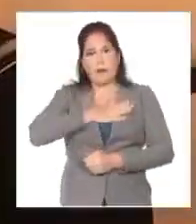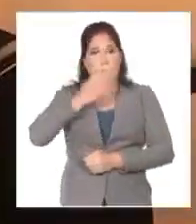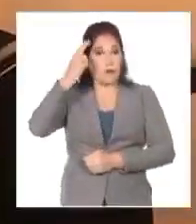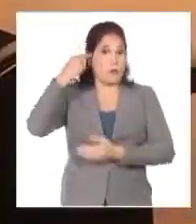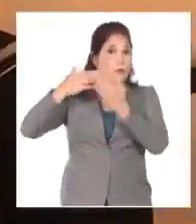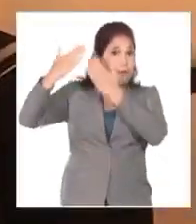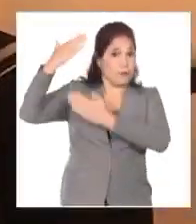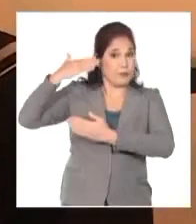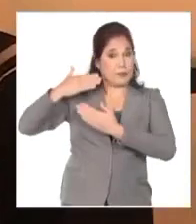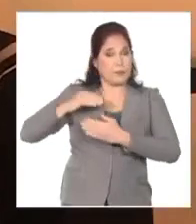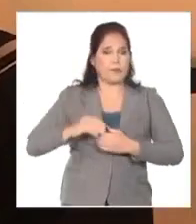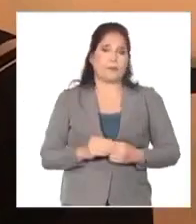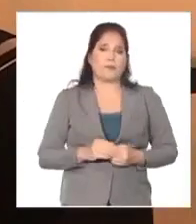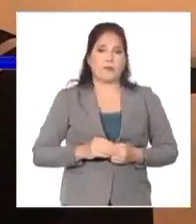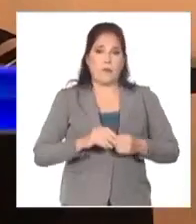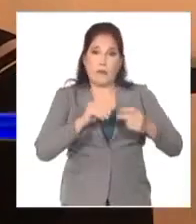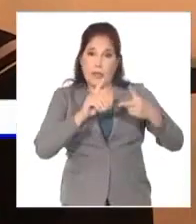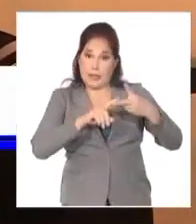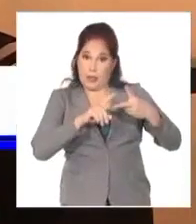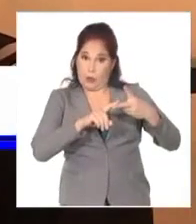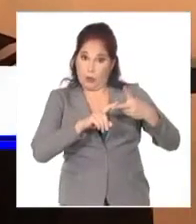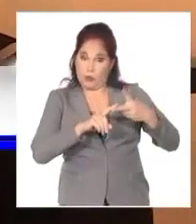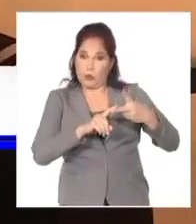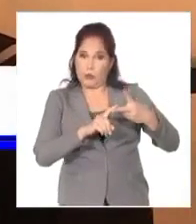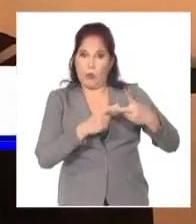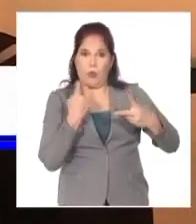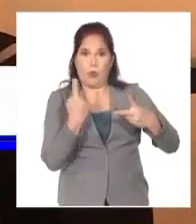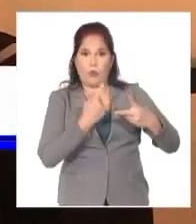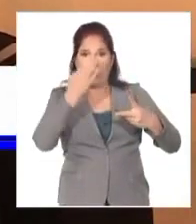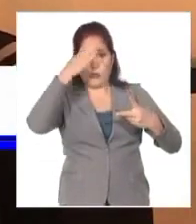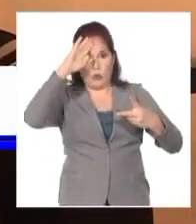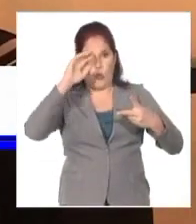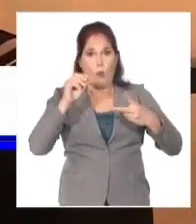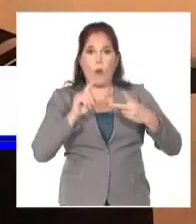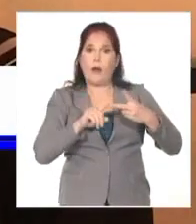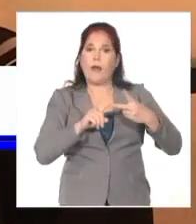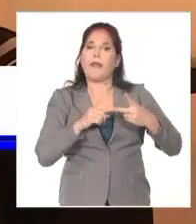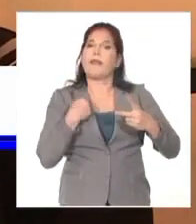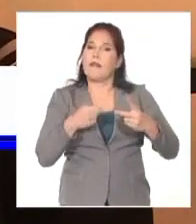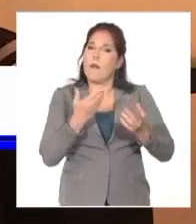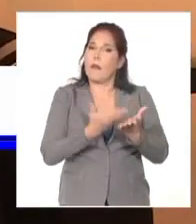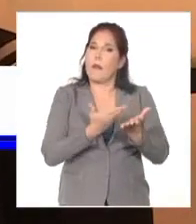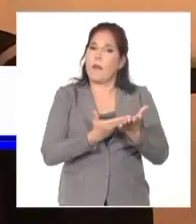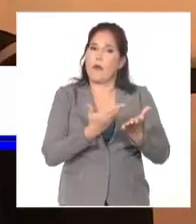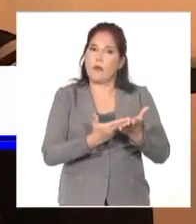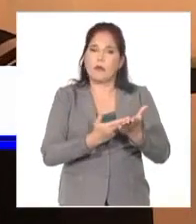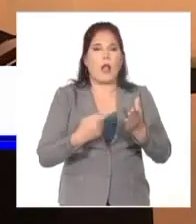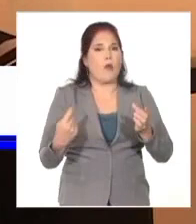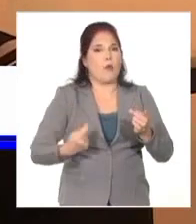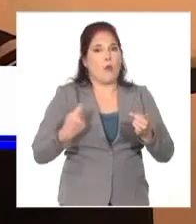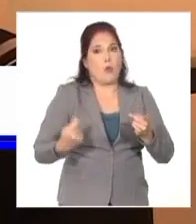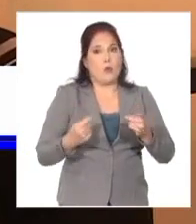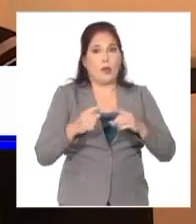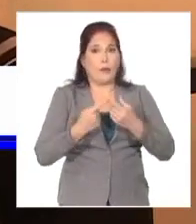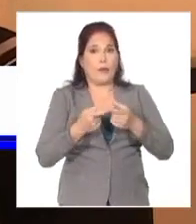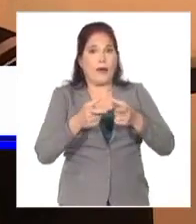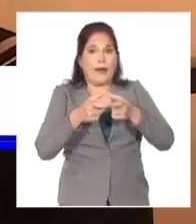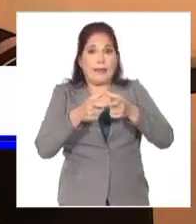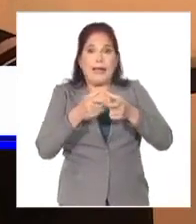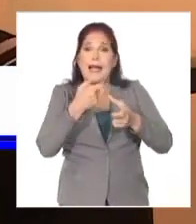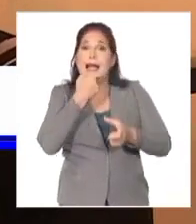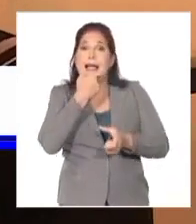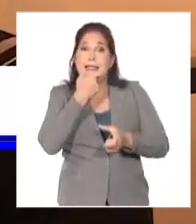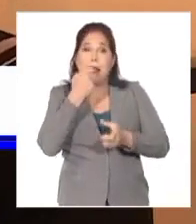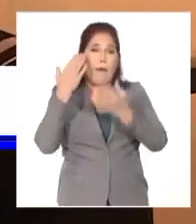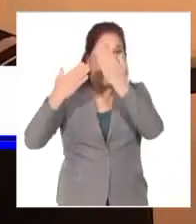ancestral. Y en segundo lugar, en el caso cubano específicamente, demostrar ese elemento de resistencia, porque el cazabe fue